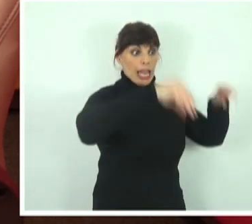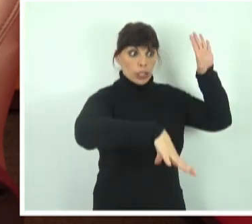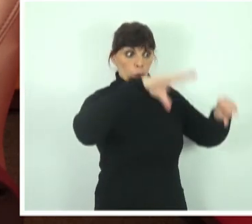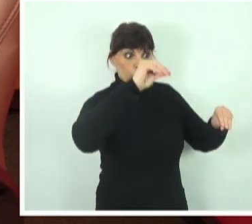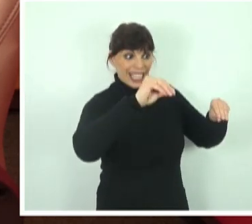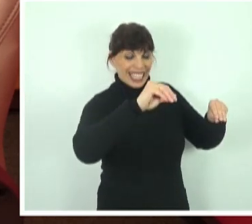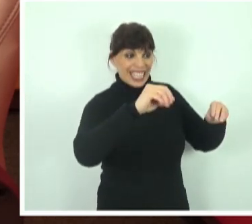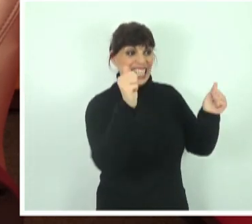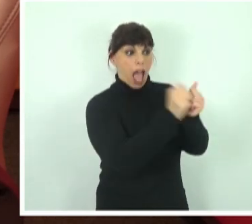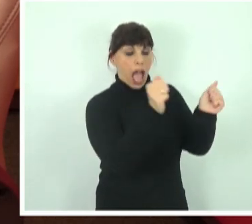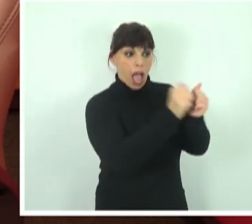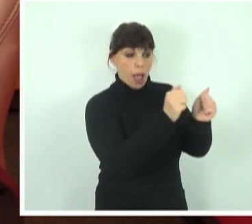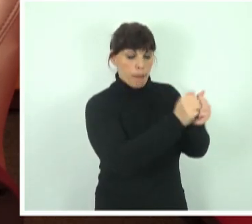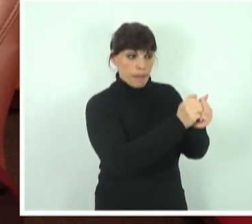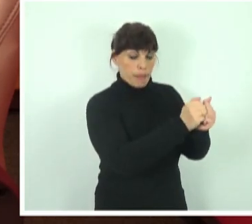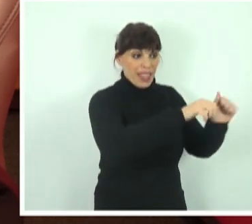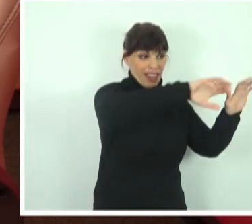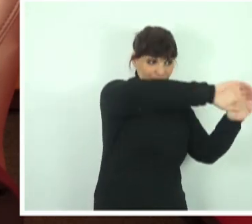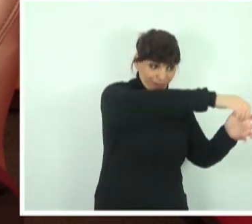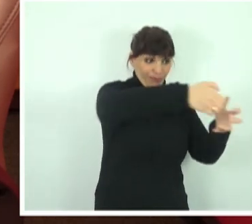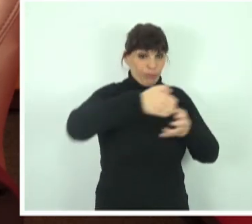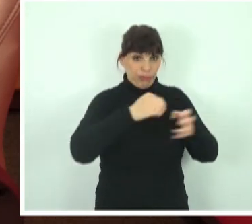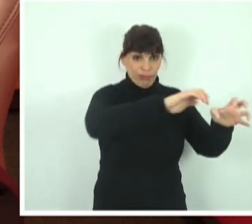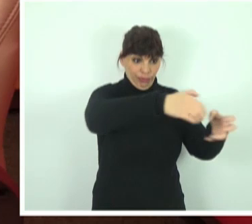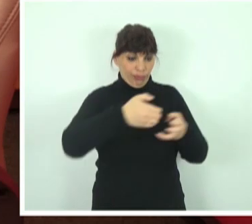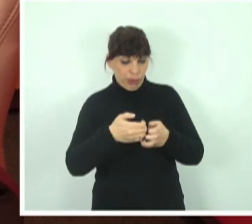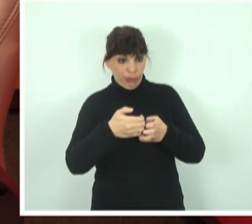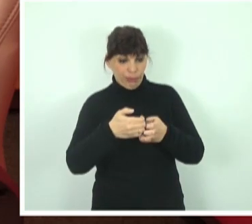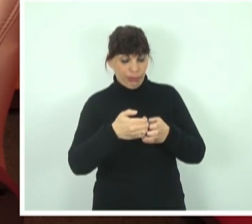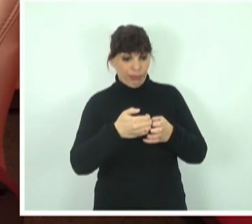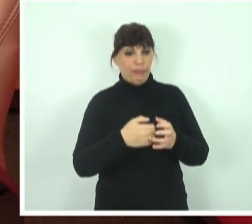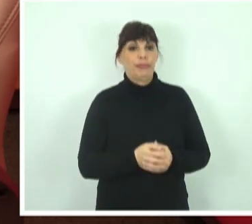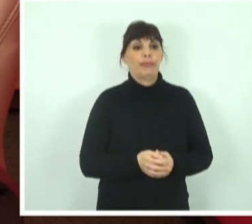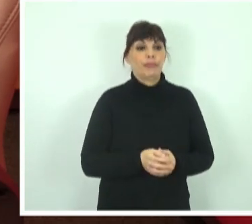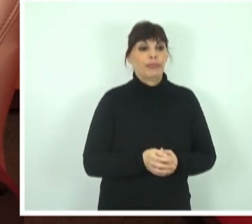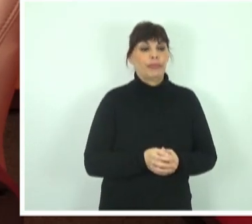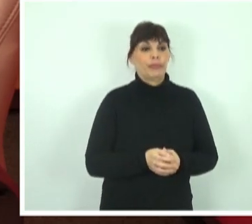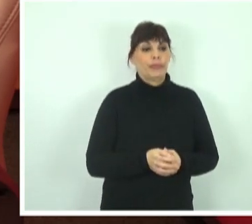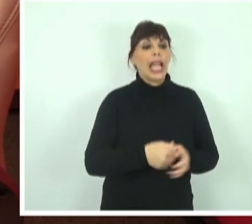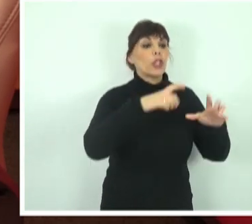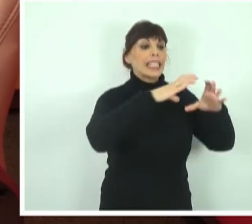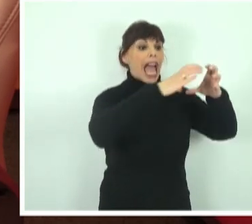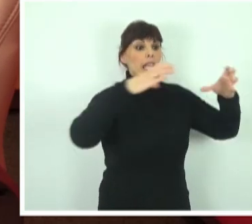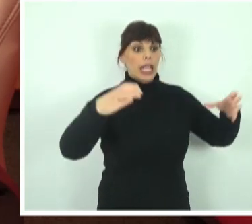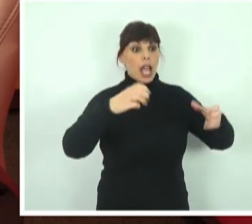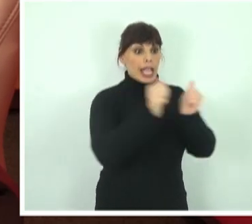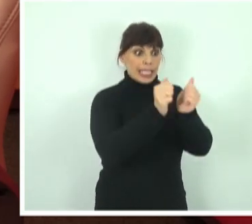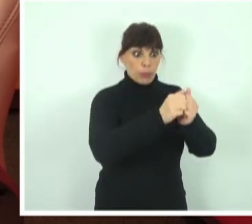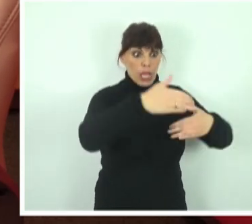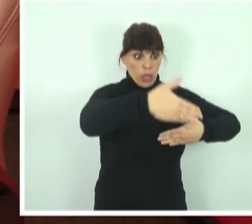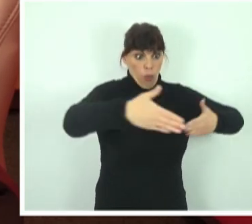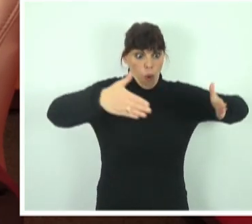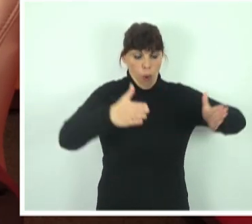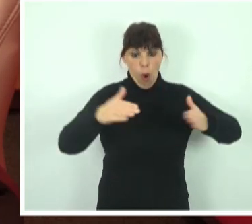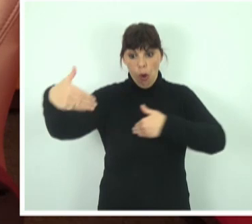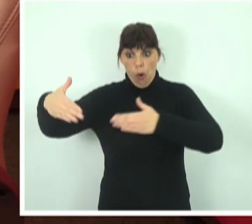el bloque de una forma que al juntarlo a otro bloque de mármol no hubiera ningún espacio entre los